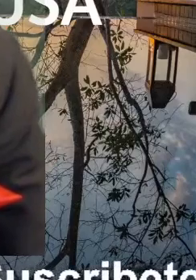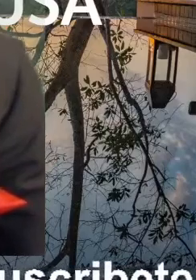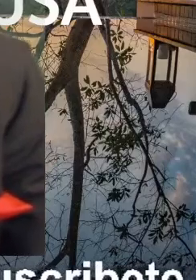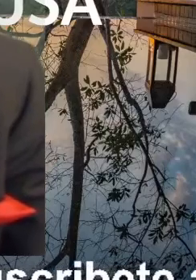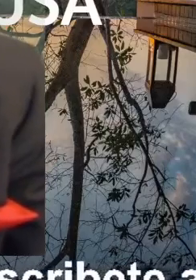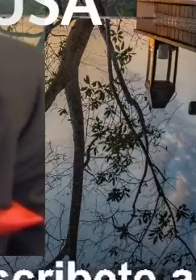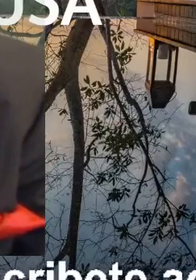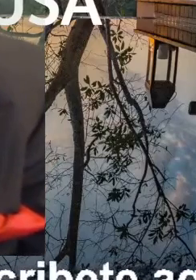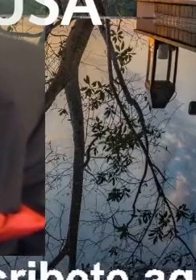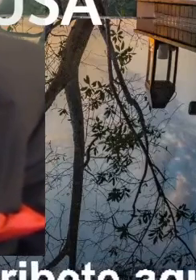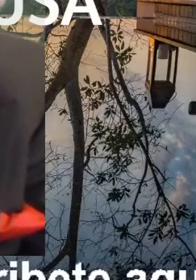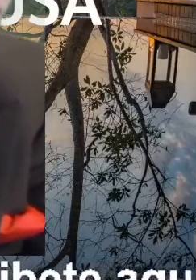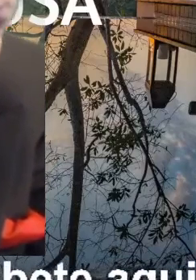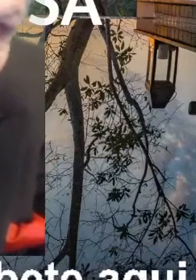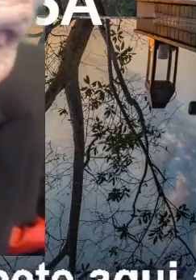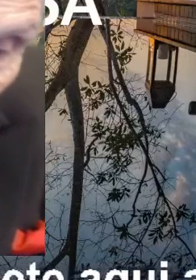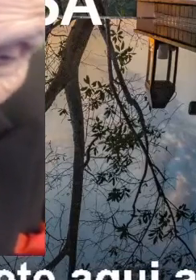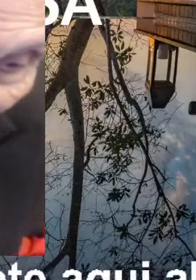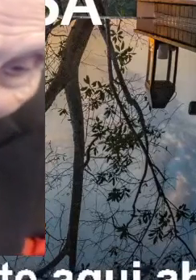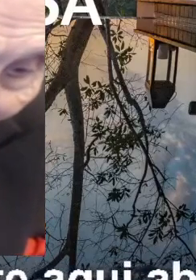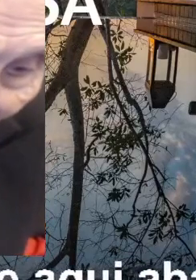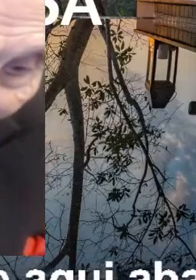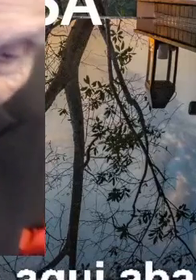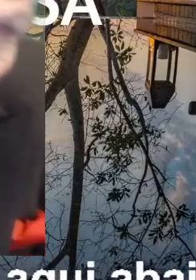que la reforma eléctrica